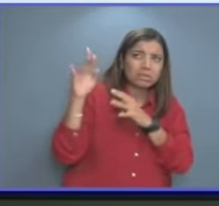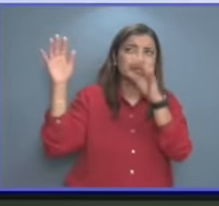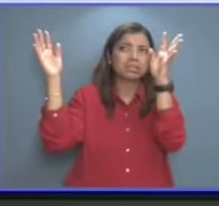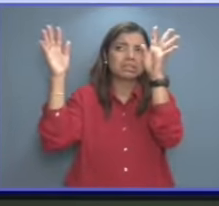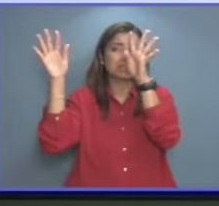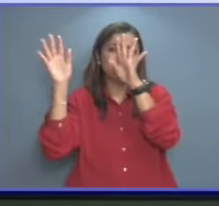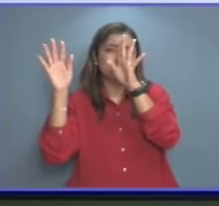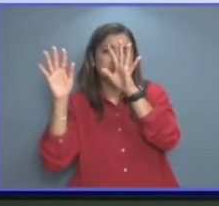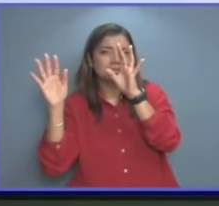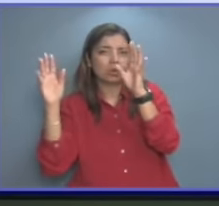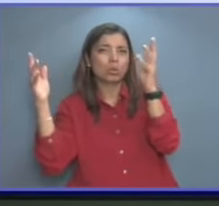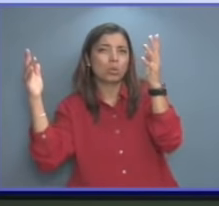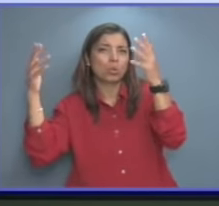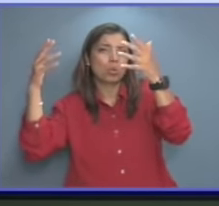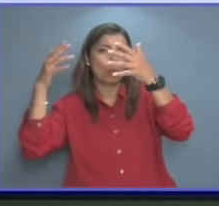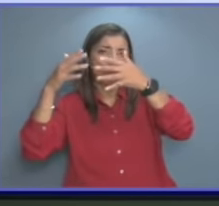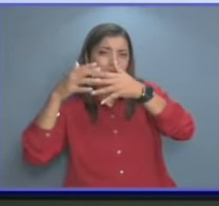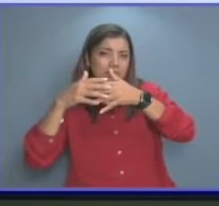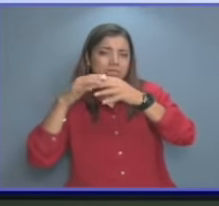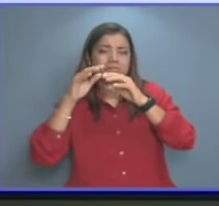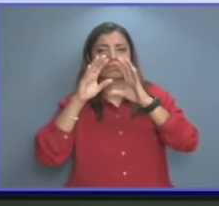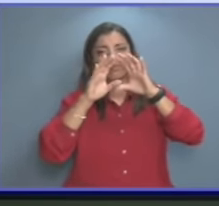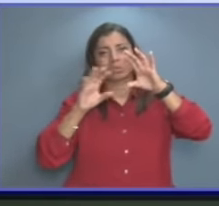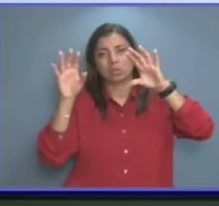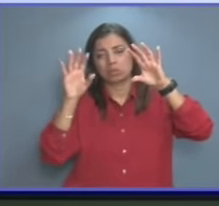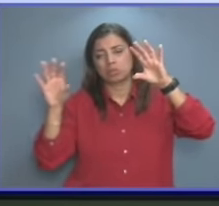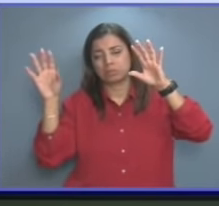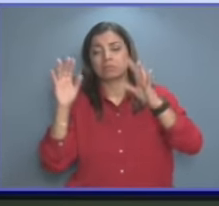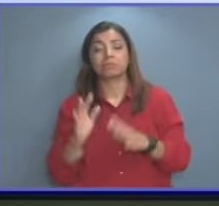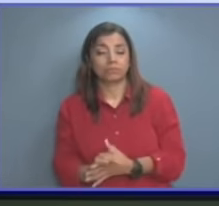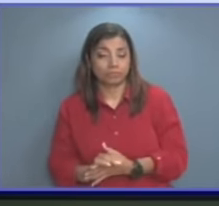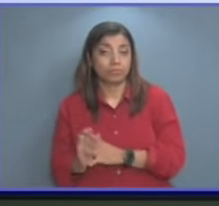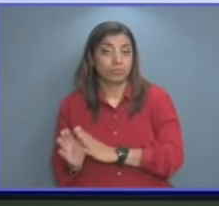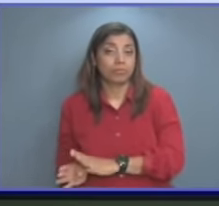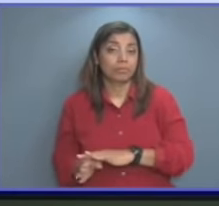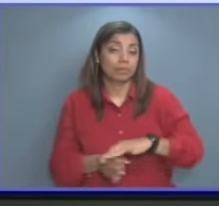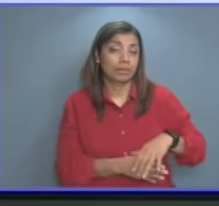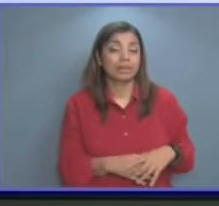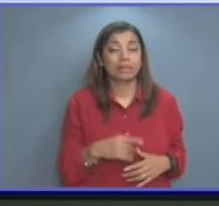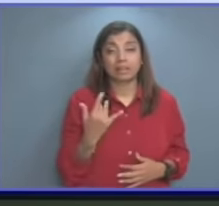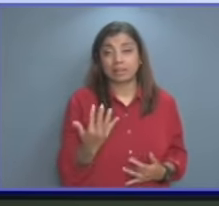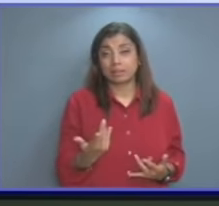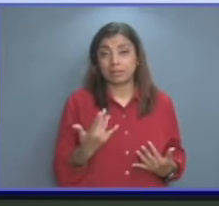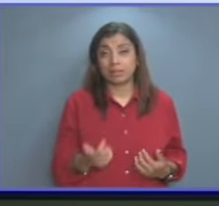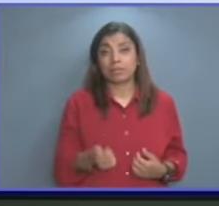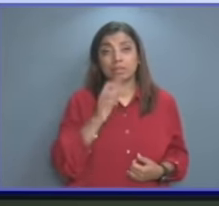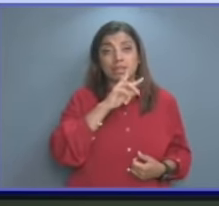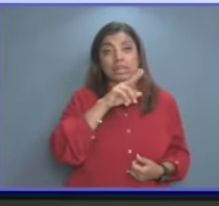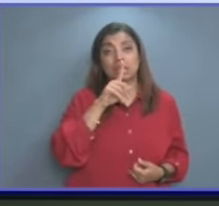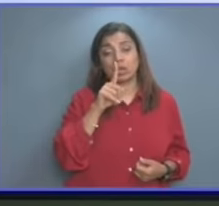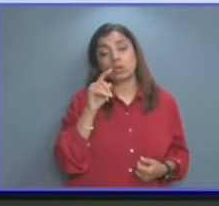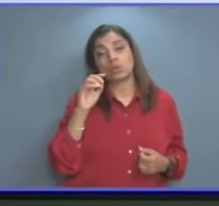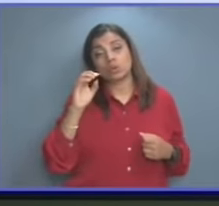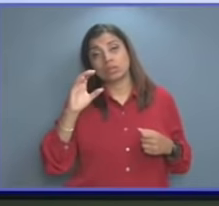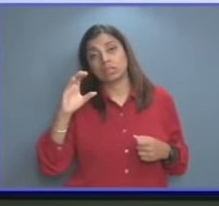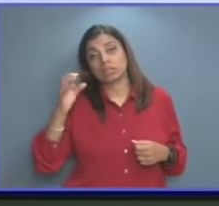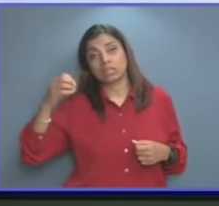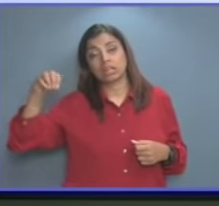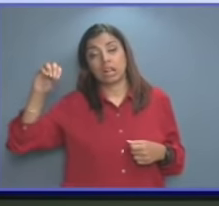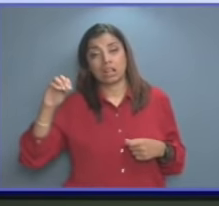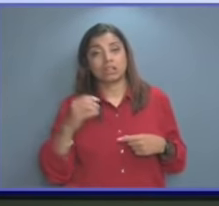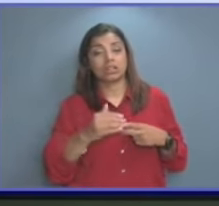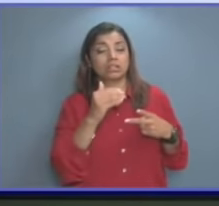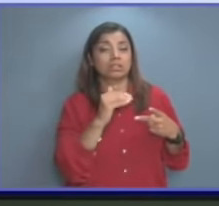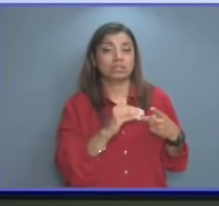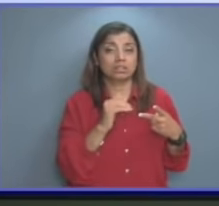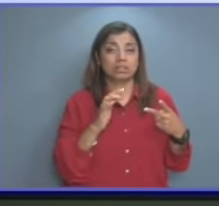desplazamiento con respecto a las temperaturas esperamos máximos para la zona occidental que ronden entre los 31 a 36 grados celsius en la zona centro